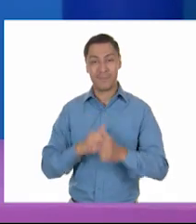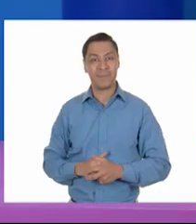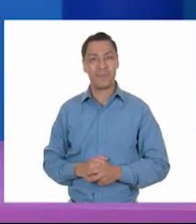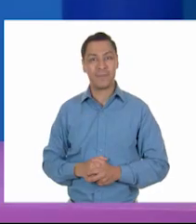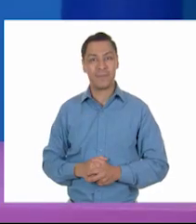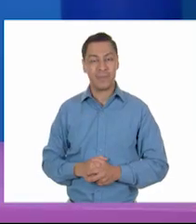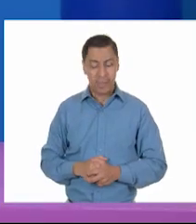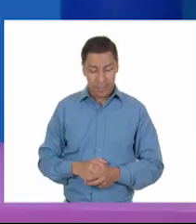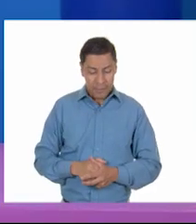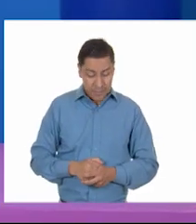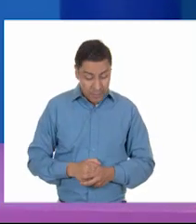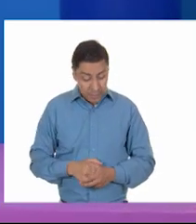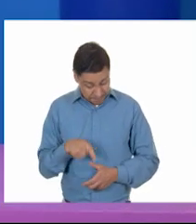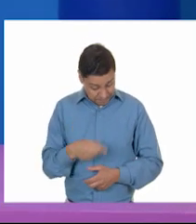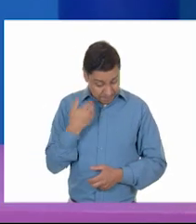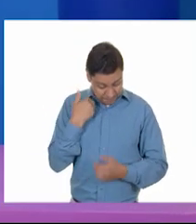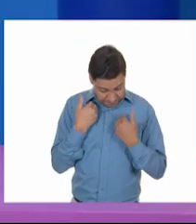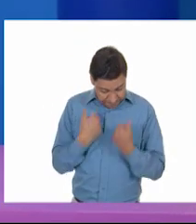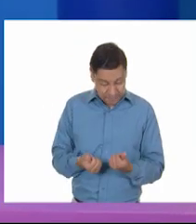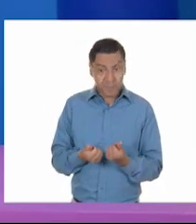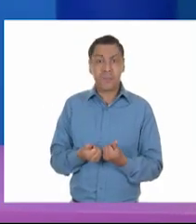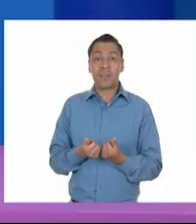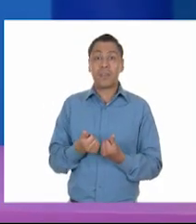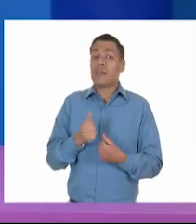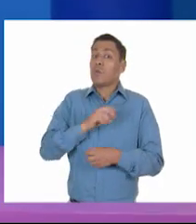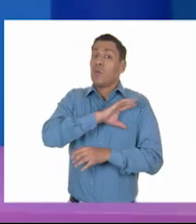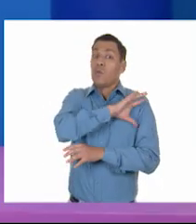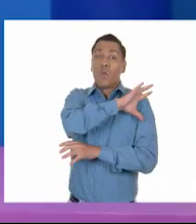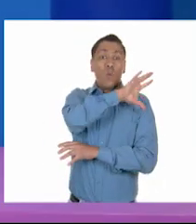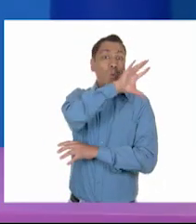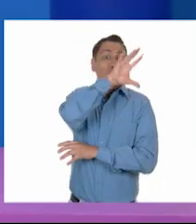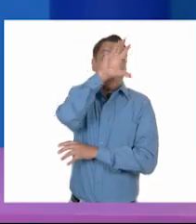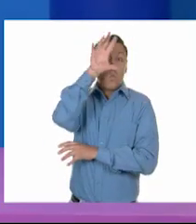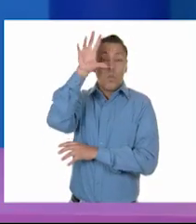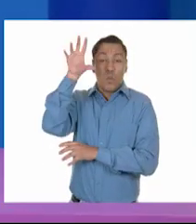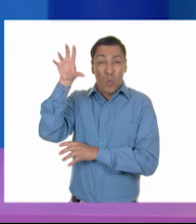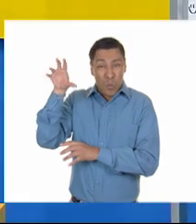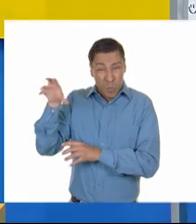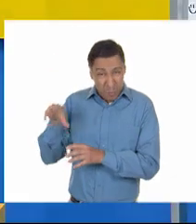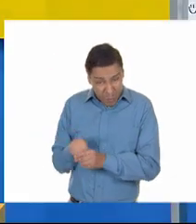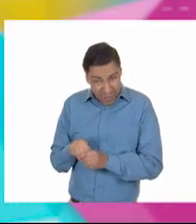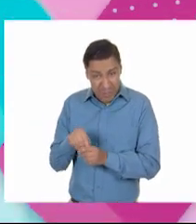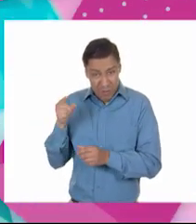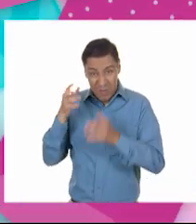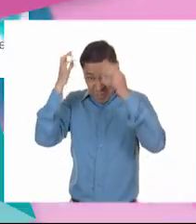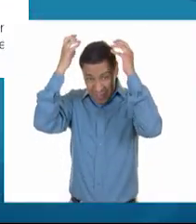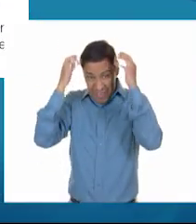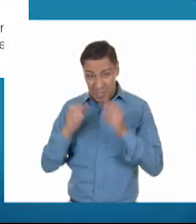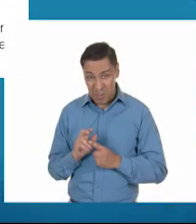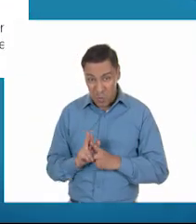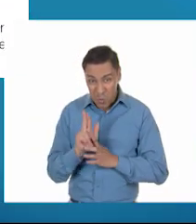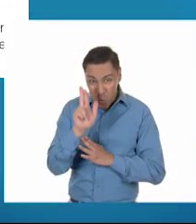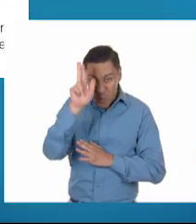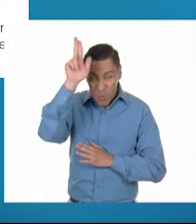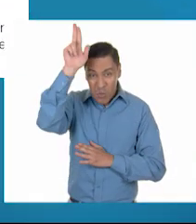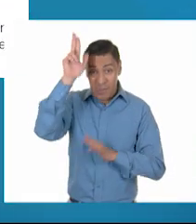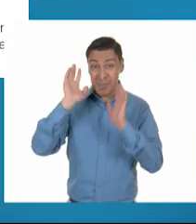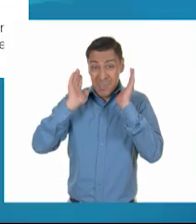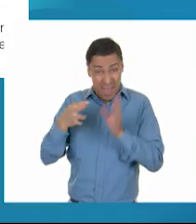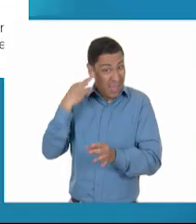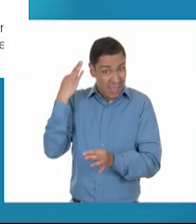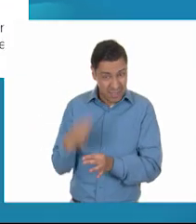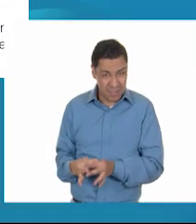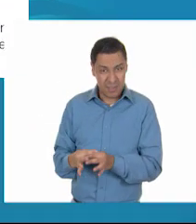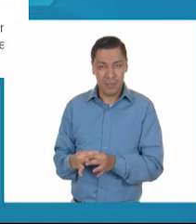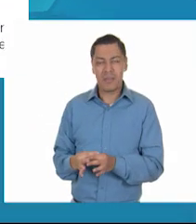Entonces está todo, todo, todo, todo, todo, toditito lo que dijo el astronauta. Y aquí tenemos la primera